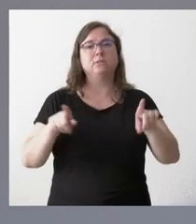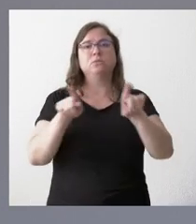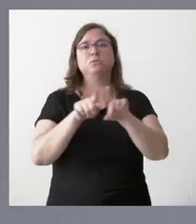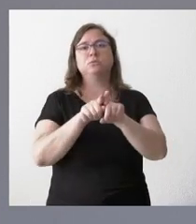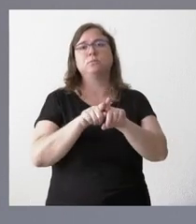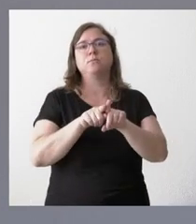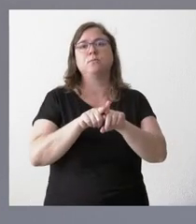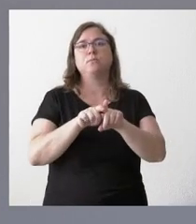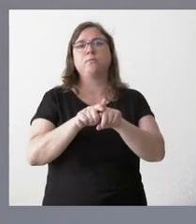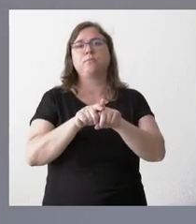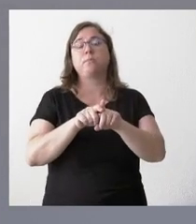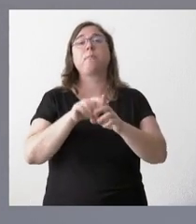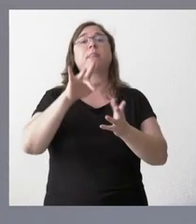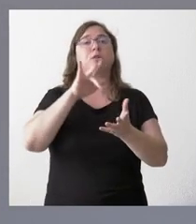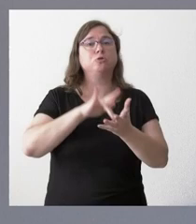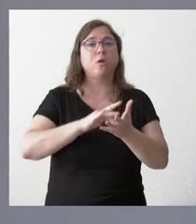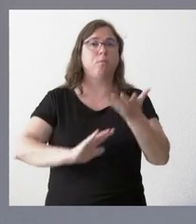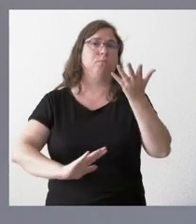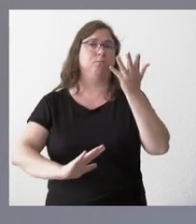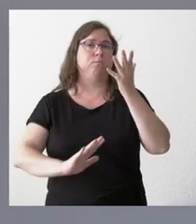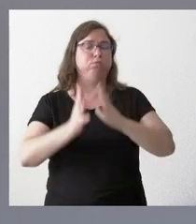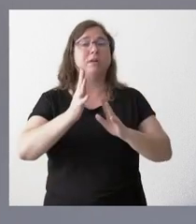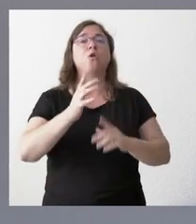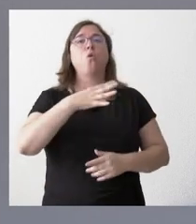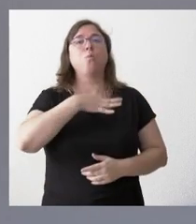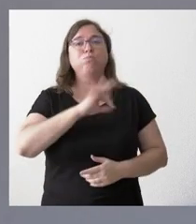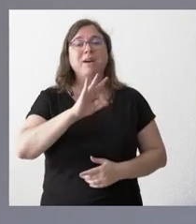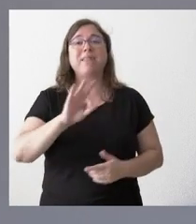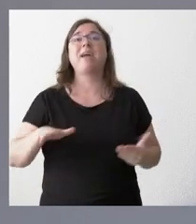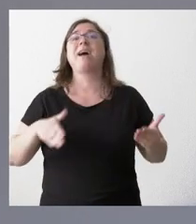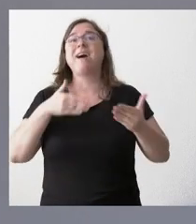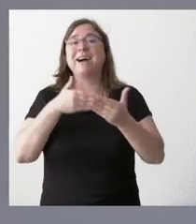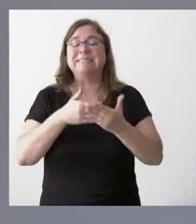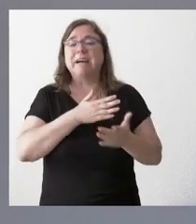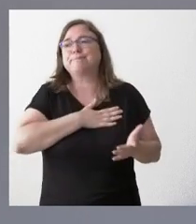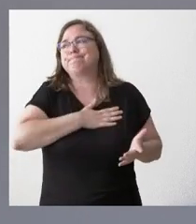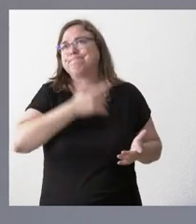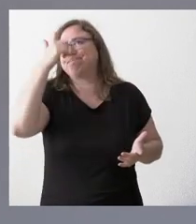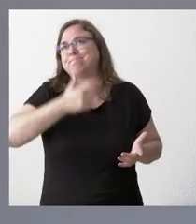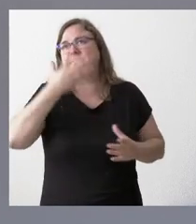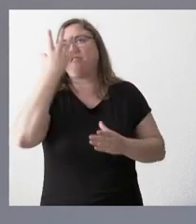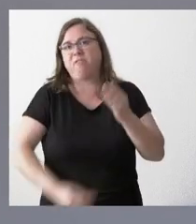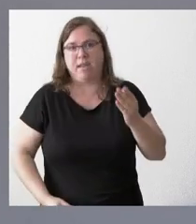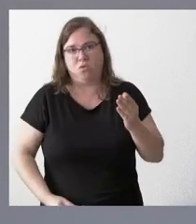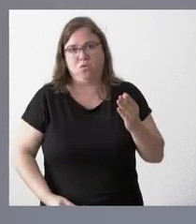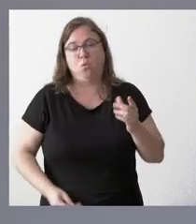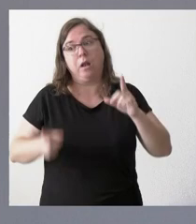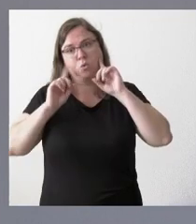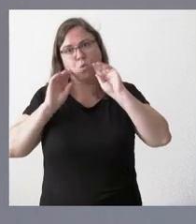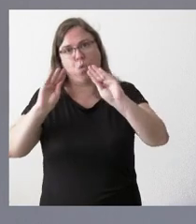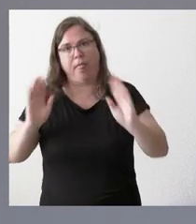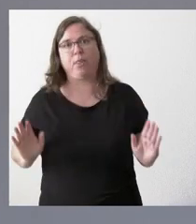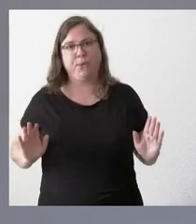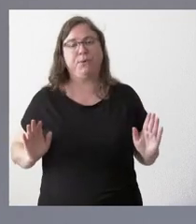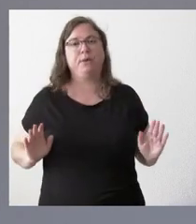que es su actuación la que lo ha causado, pero no ha sido intencionado, sino por un error humano, para que sean especialmente precavidos. Es verdad